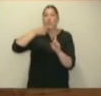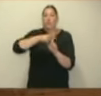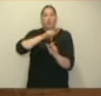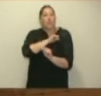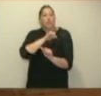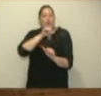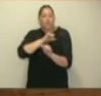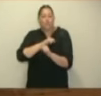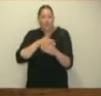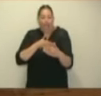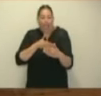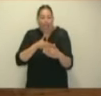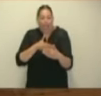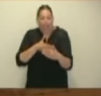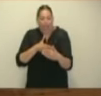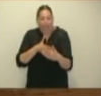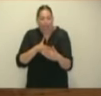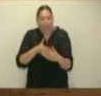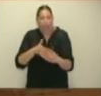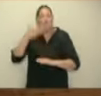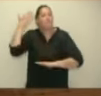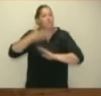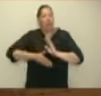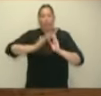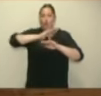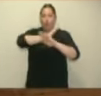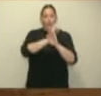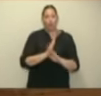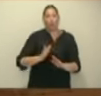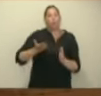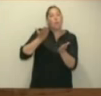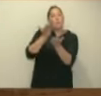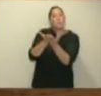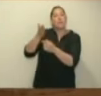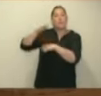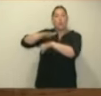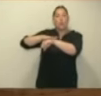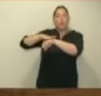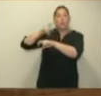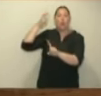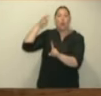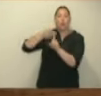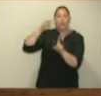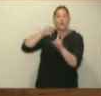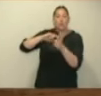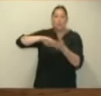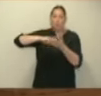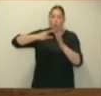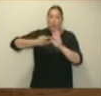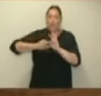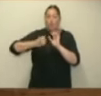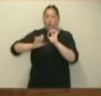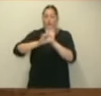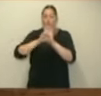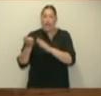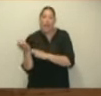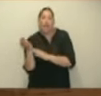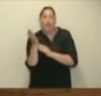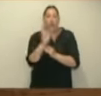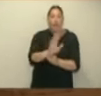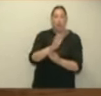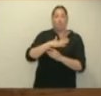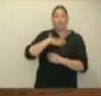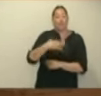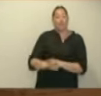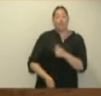el último plazo que se le había dado reiteradamente a este Gobierno para que entrase el proyecto de ley en esta Cámara. Y en esta Cámara no